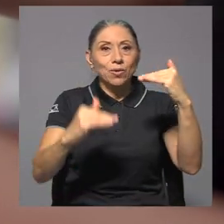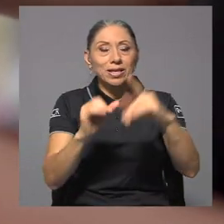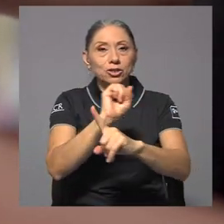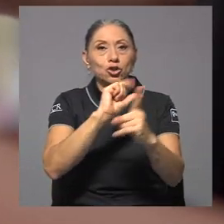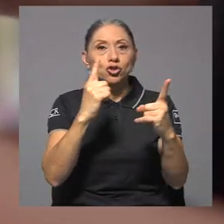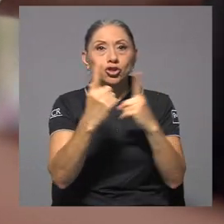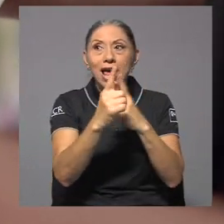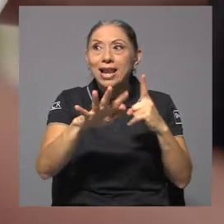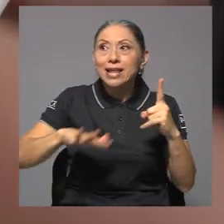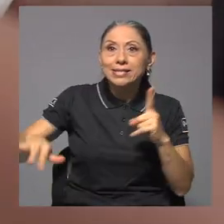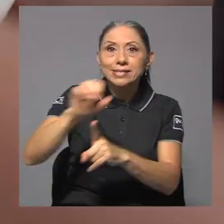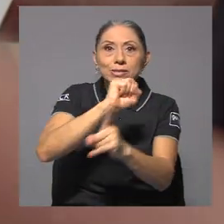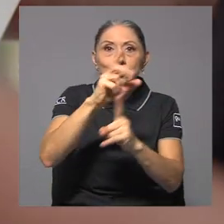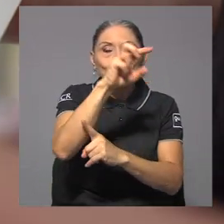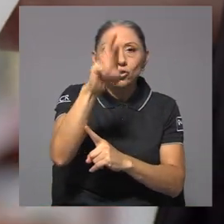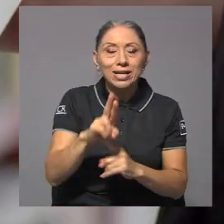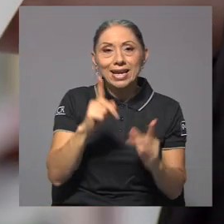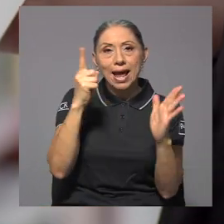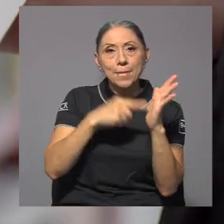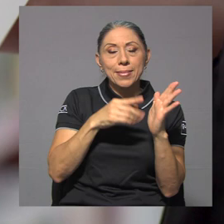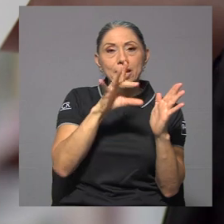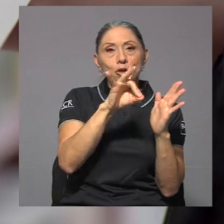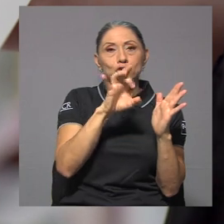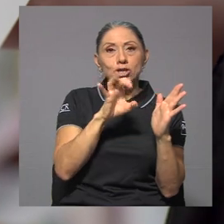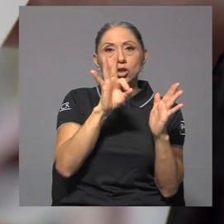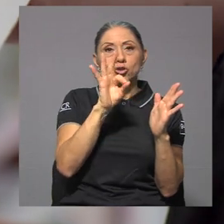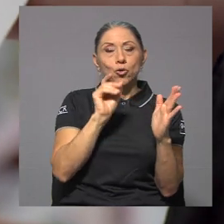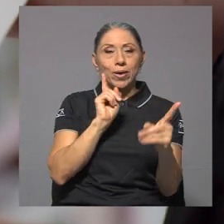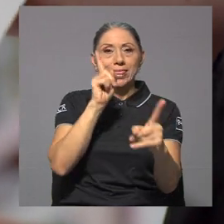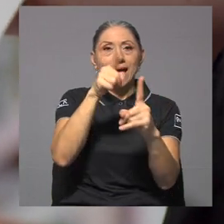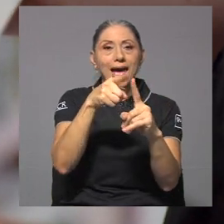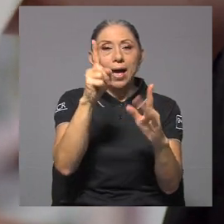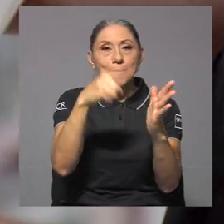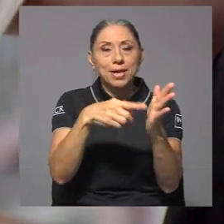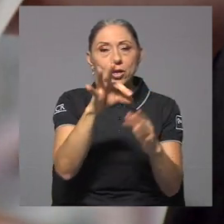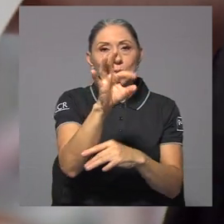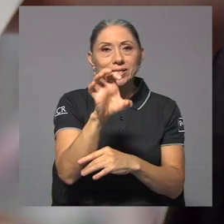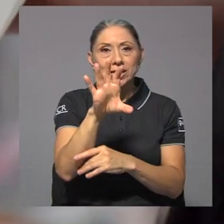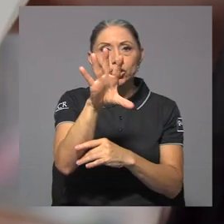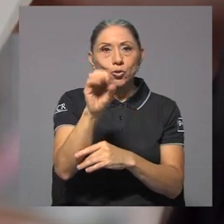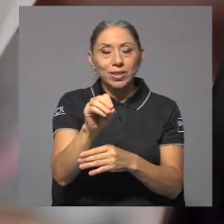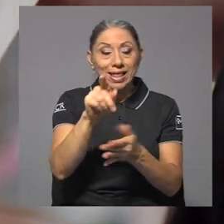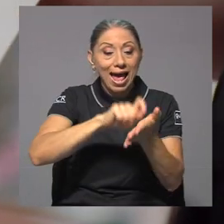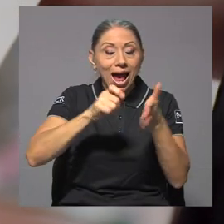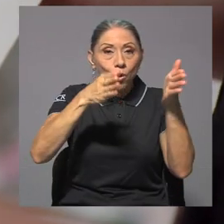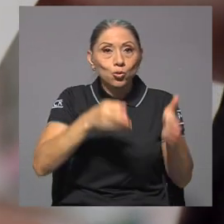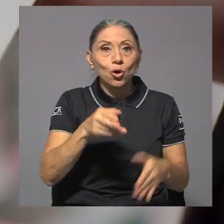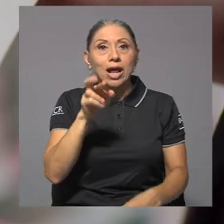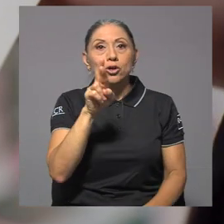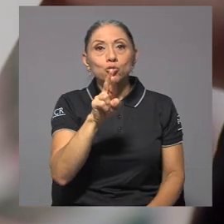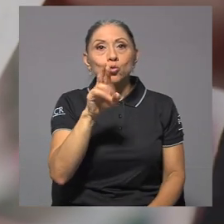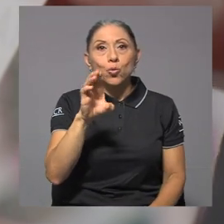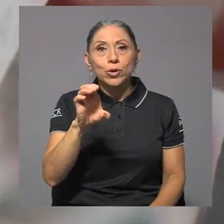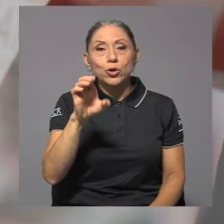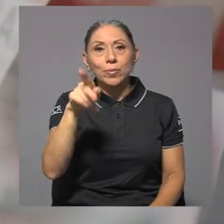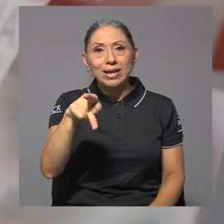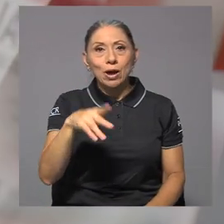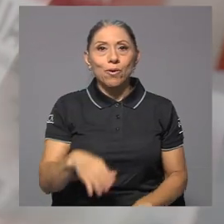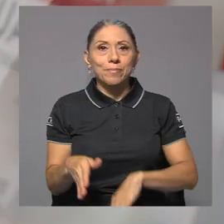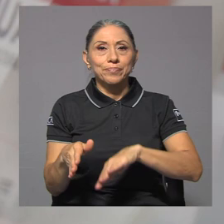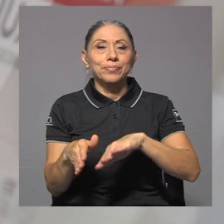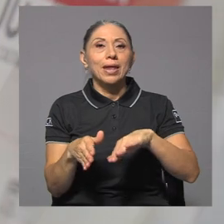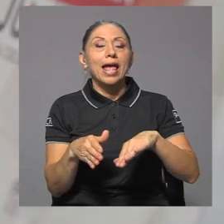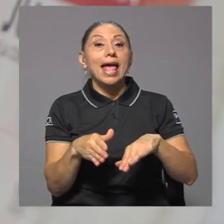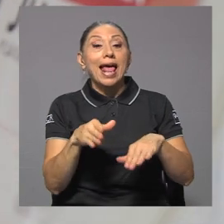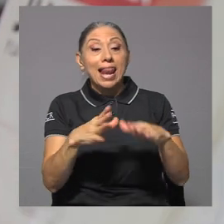en la narrativa costarricense 1890 a 1950 de la autora route cuvillo paniagua la